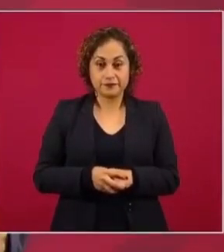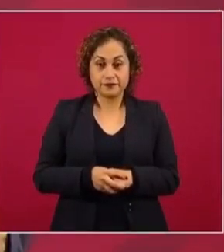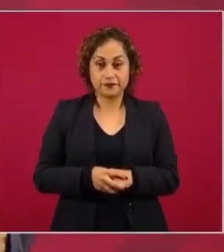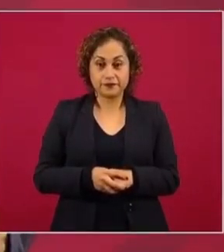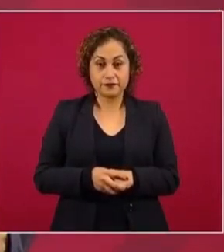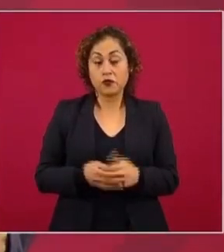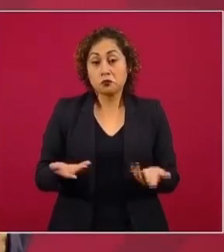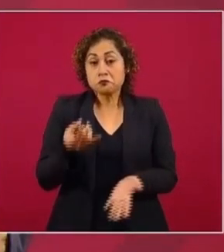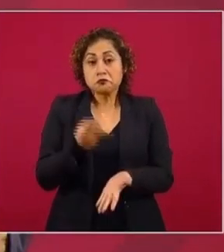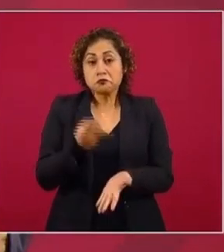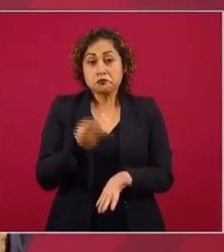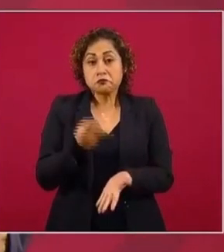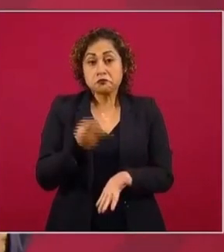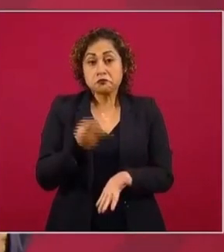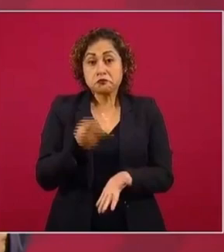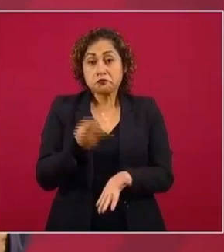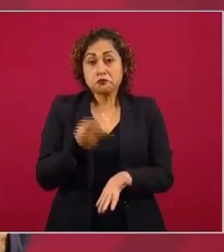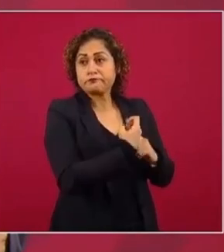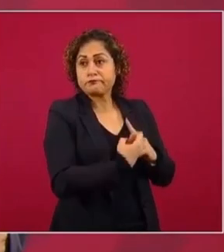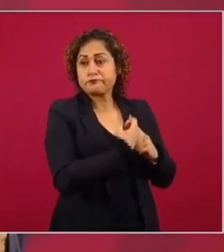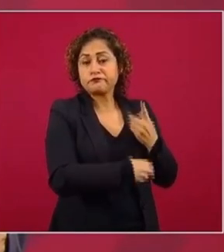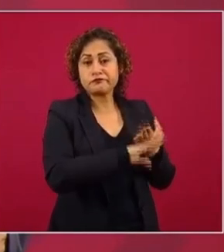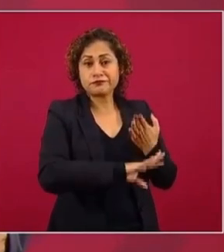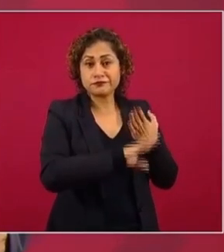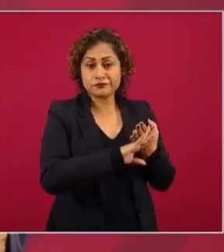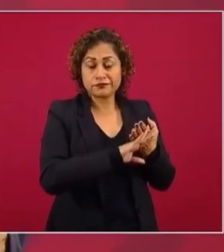recibiendo todos los golpes. ¿Sí? Vean